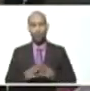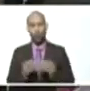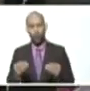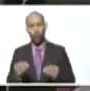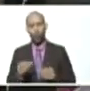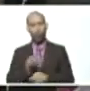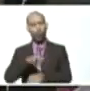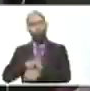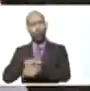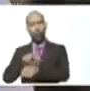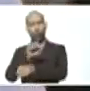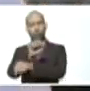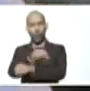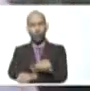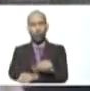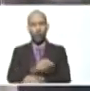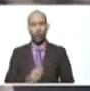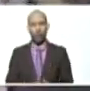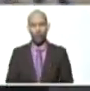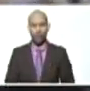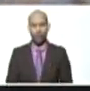José Gregorio Hernández.